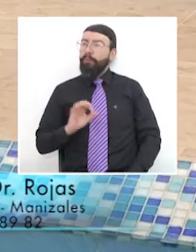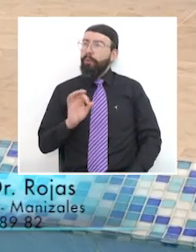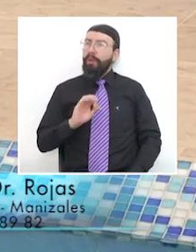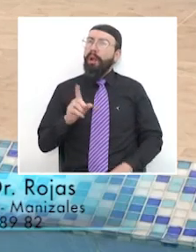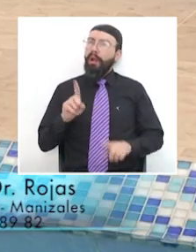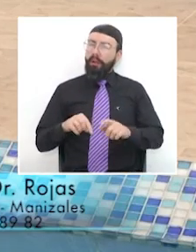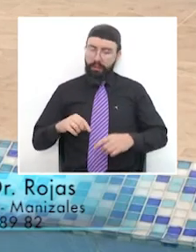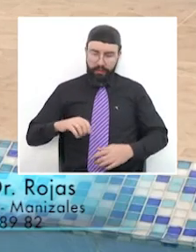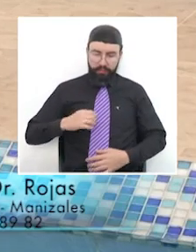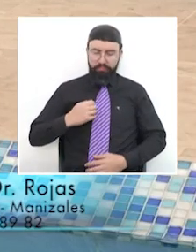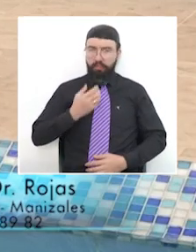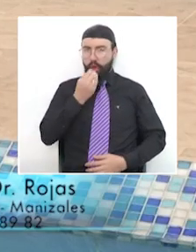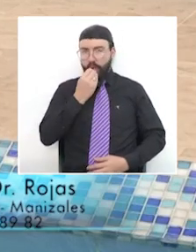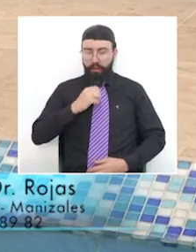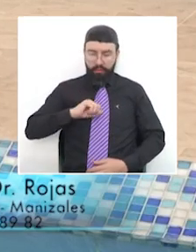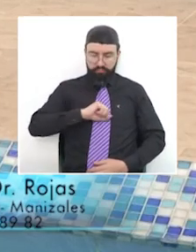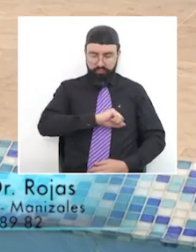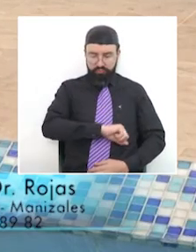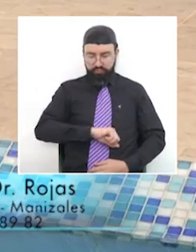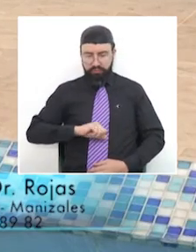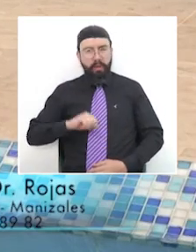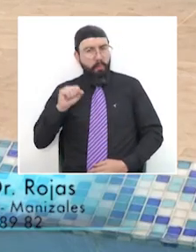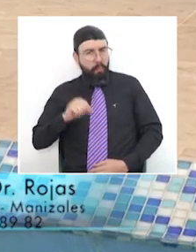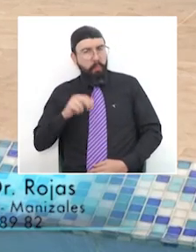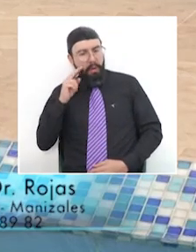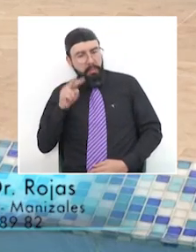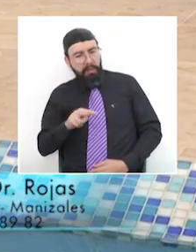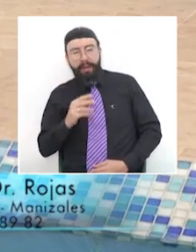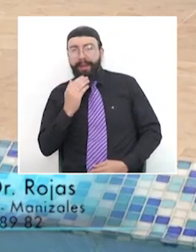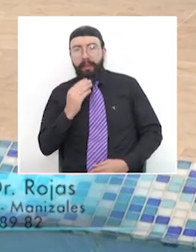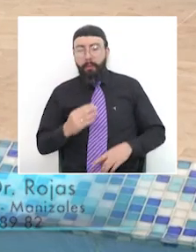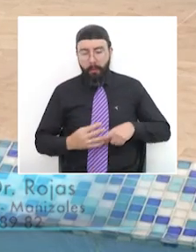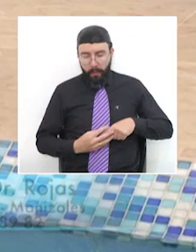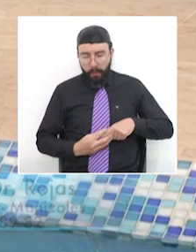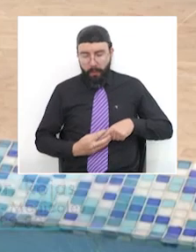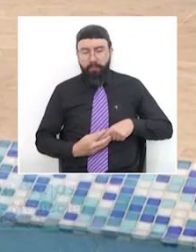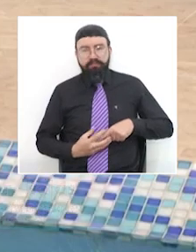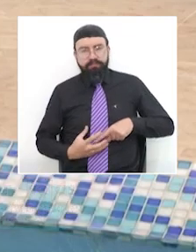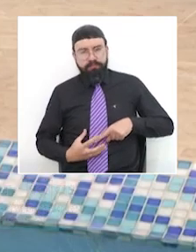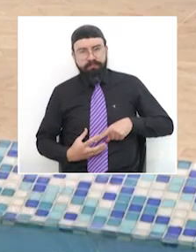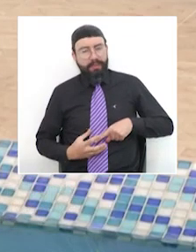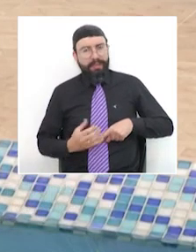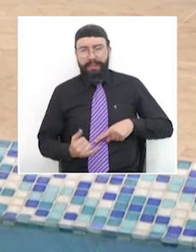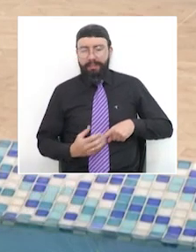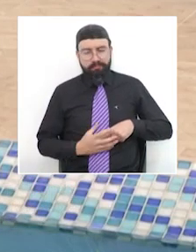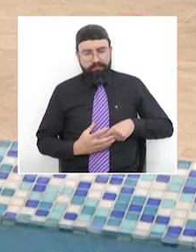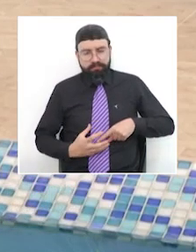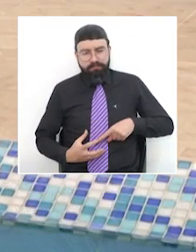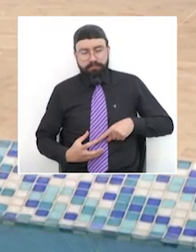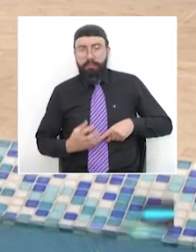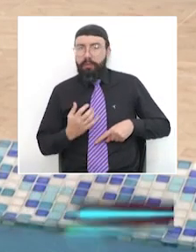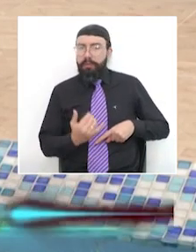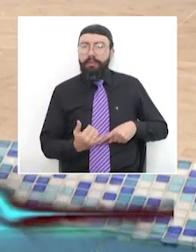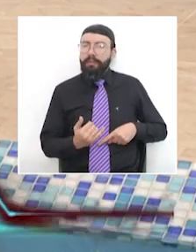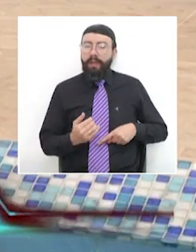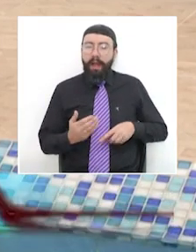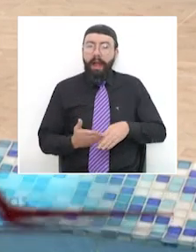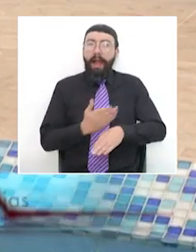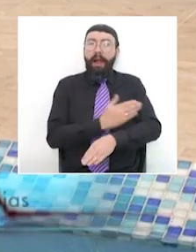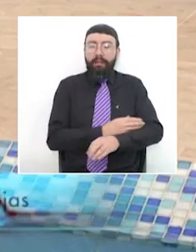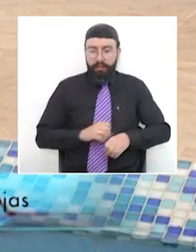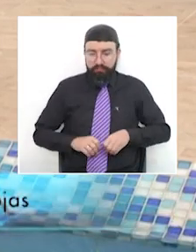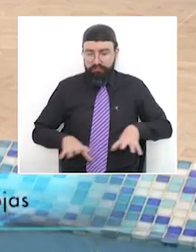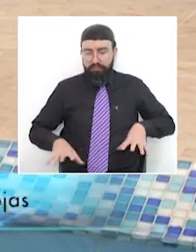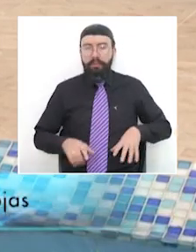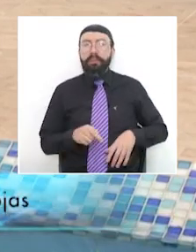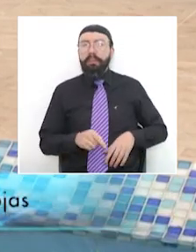partes se puede determinar, por ejemplo, cuando el apéndice está inflamado, pasa por una fase que llamamos la fase catarral, donde hay